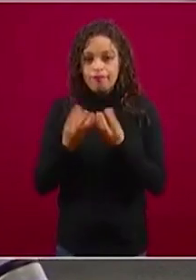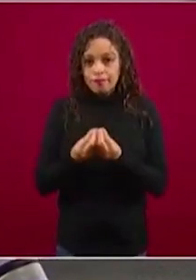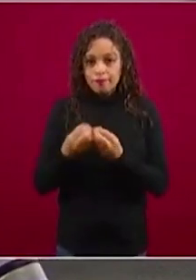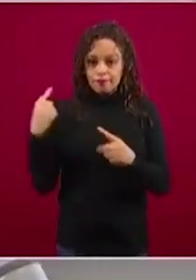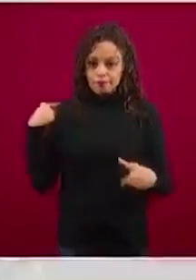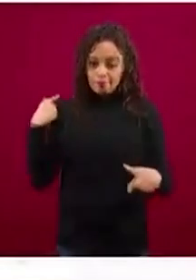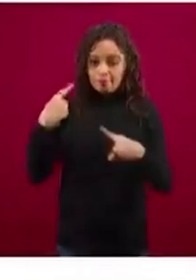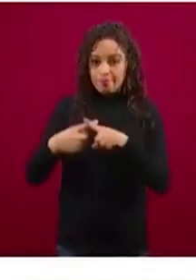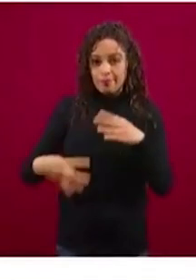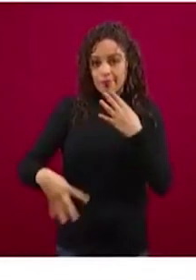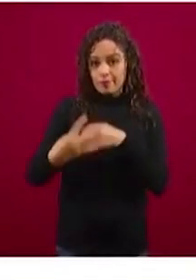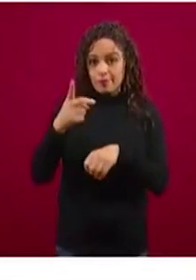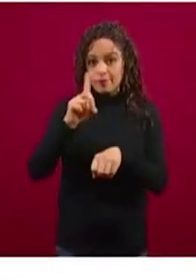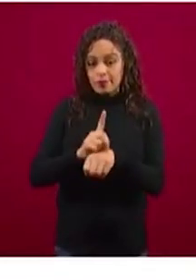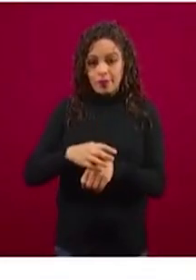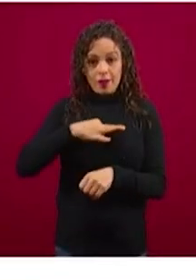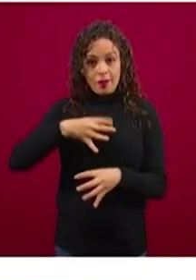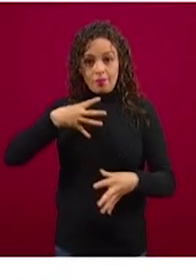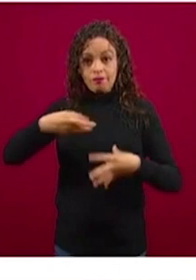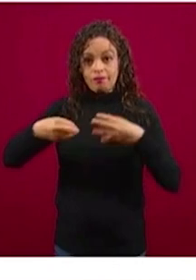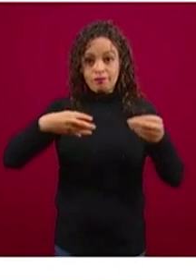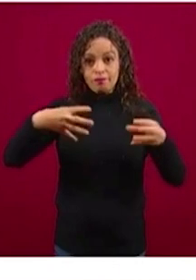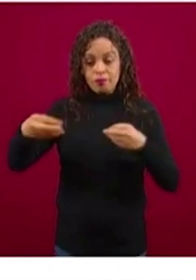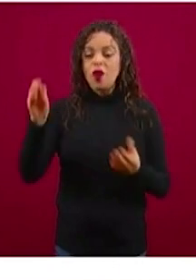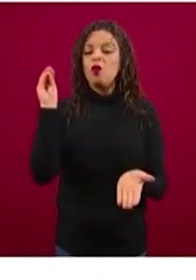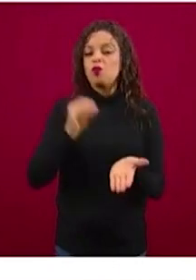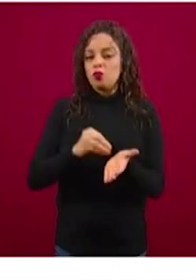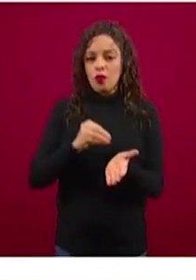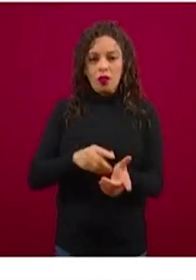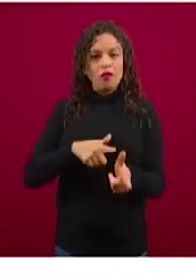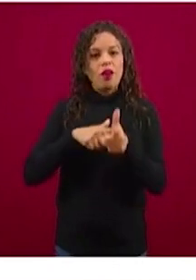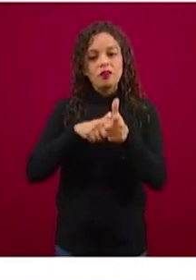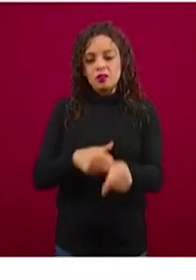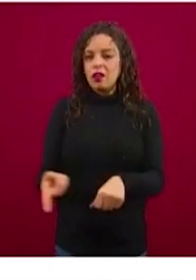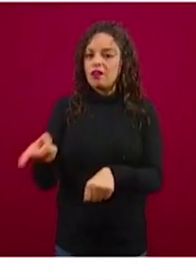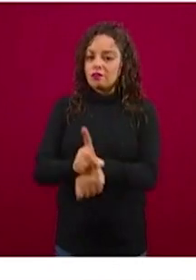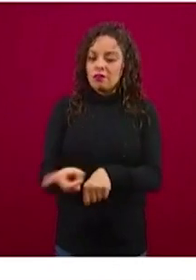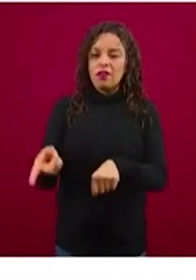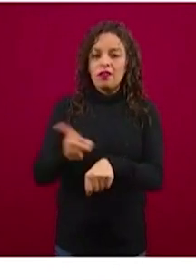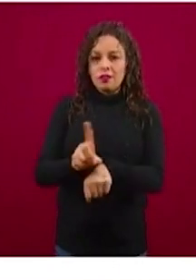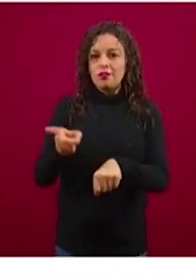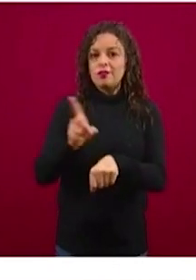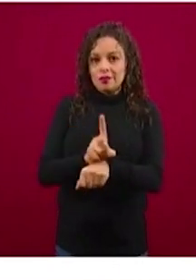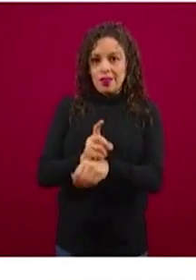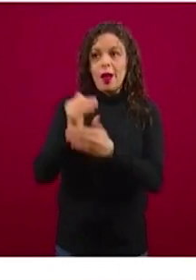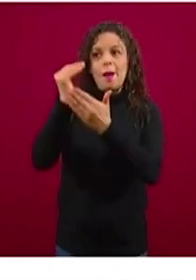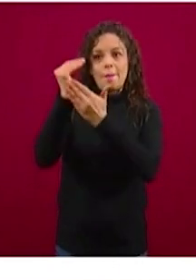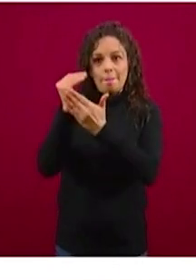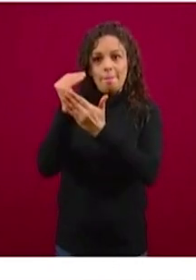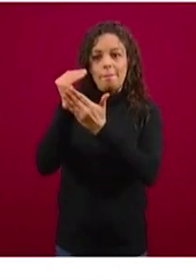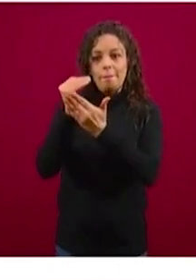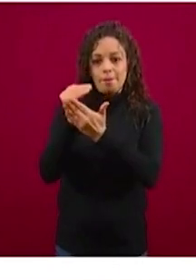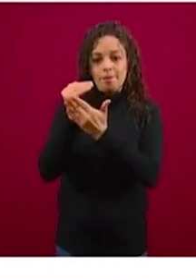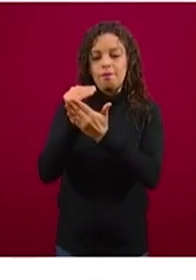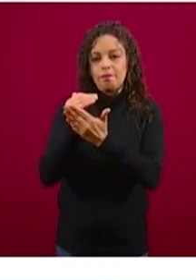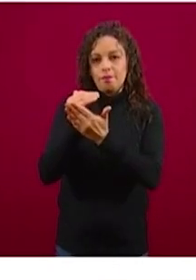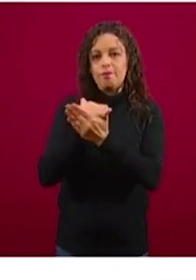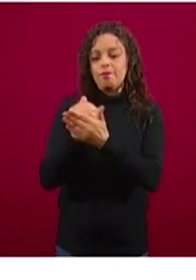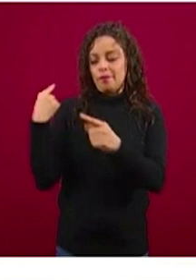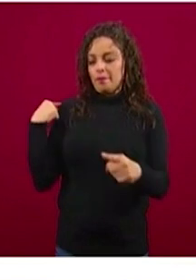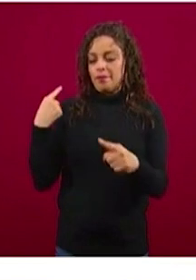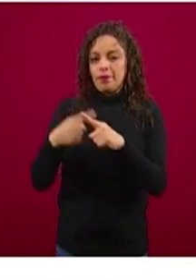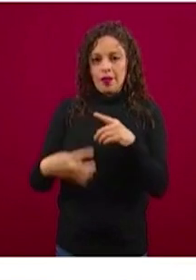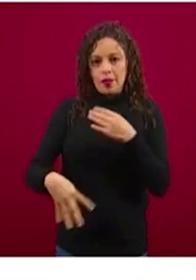14 días de la pandemia vemos como la pandemia continúa día con día disminuyendo su actividad es decir en los últimos 14 días